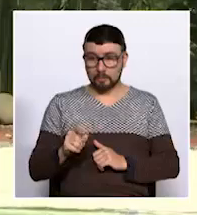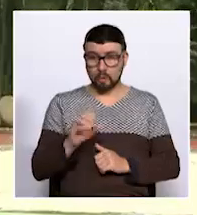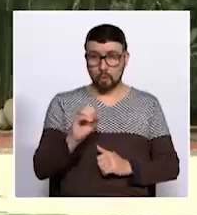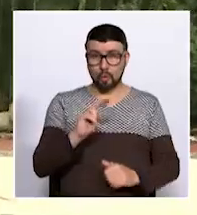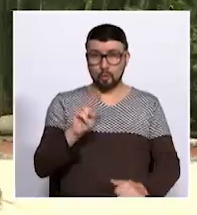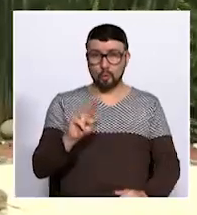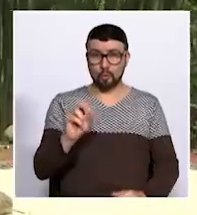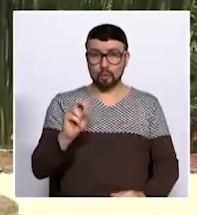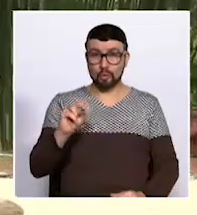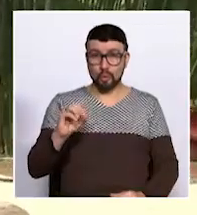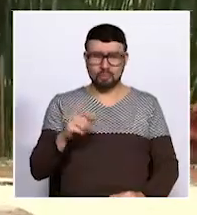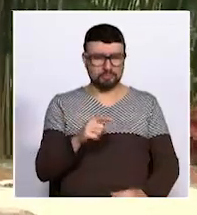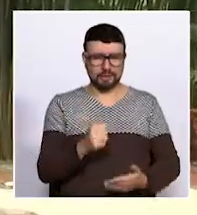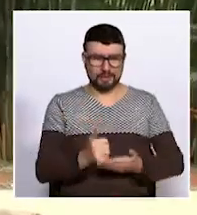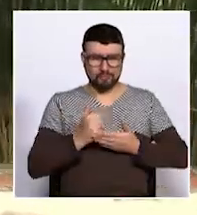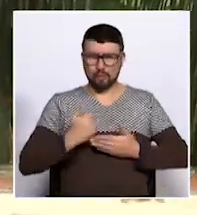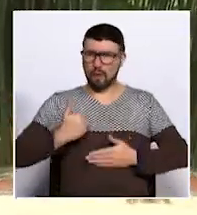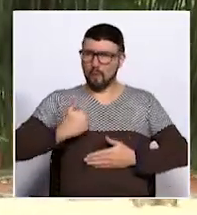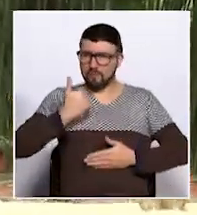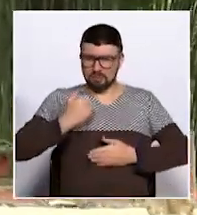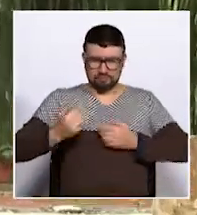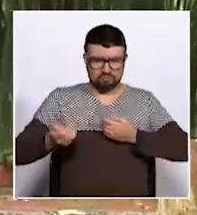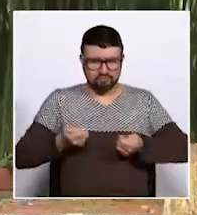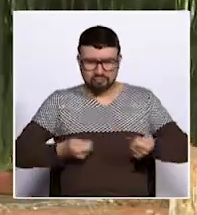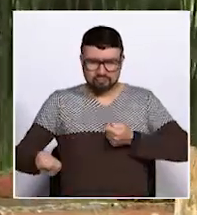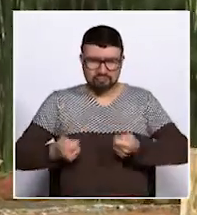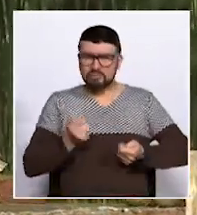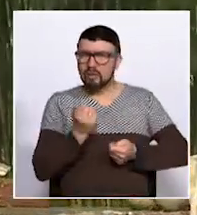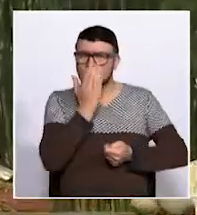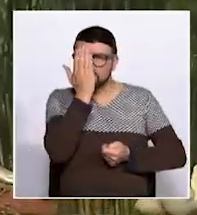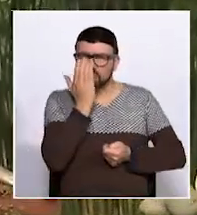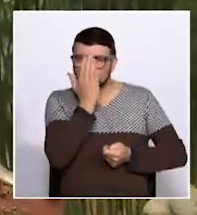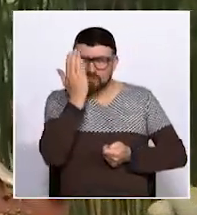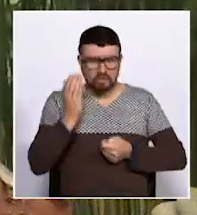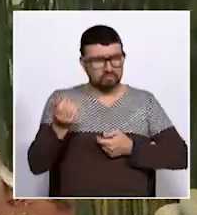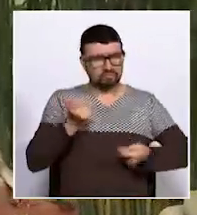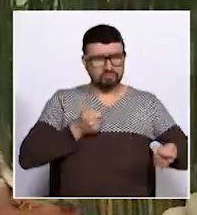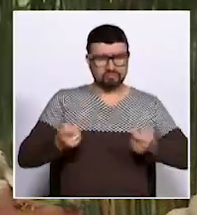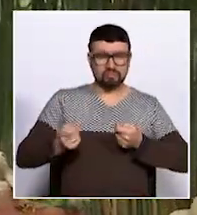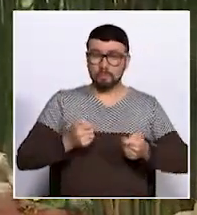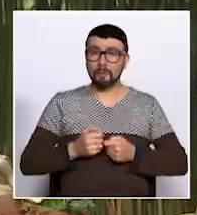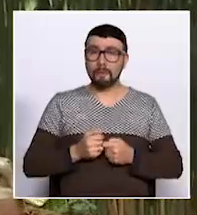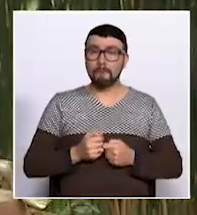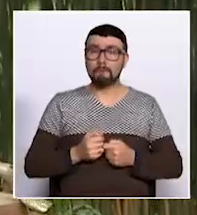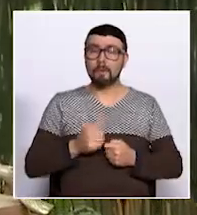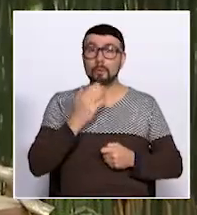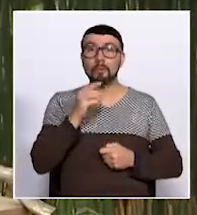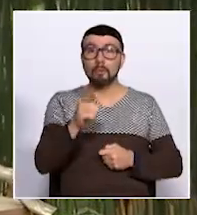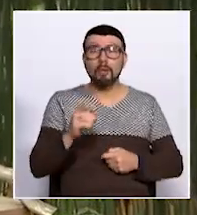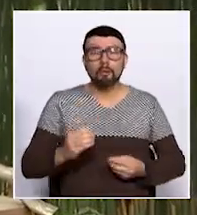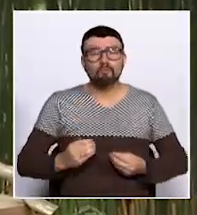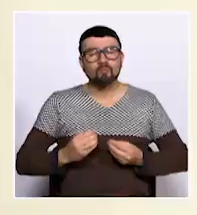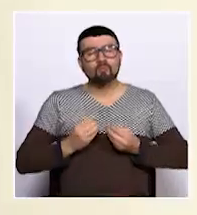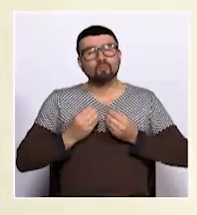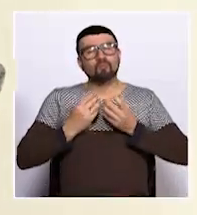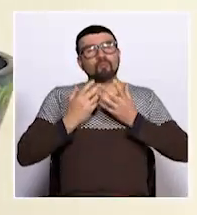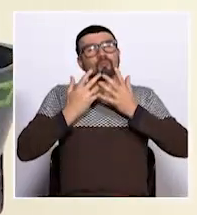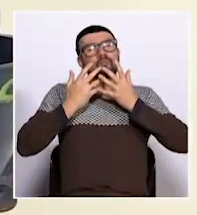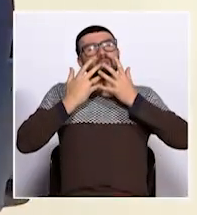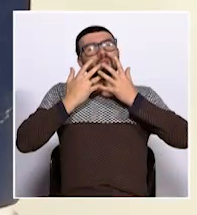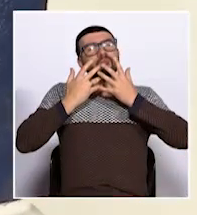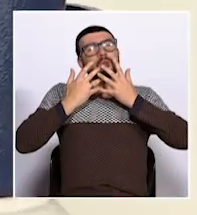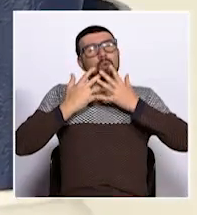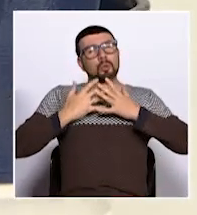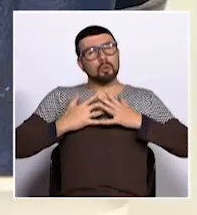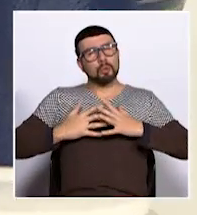un superoxidante. Es lo que yo quiero que ustedes entiendan, que cuando nosotros respiramos, cuando el oxígeno